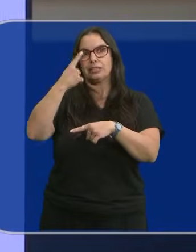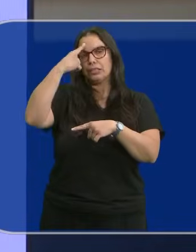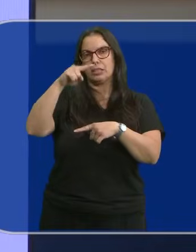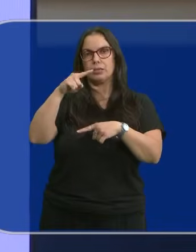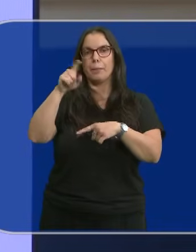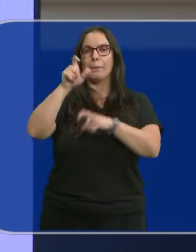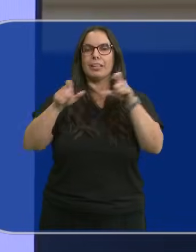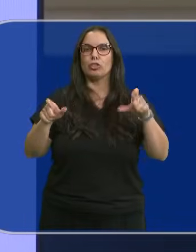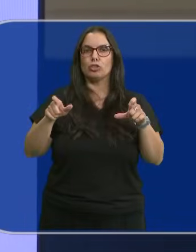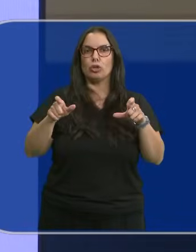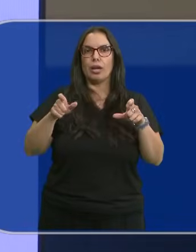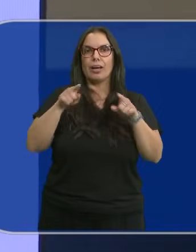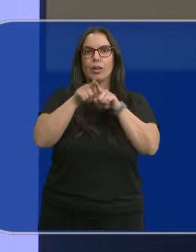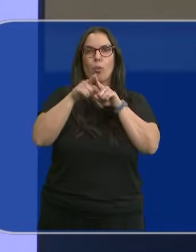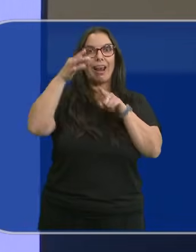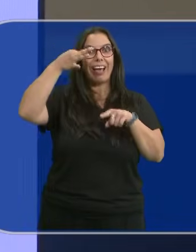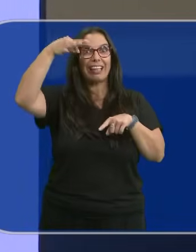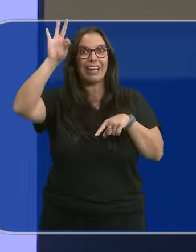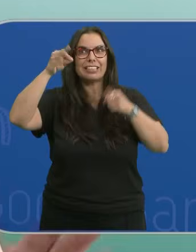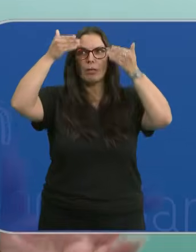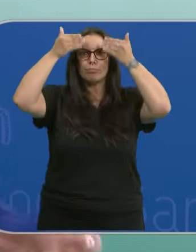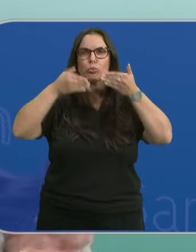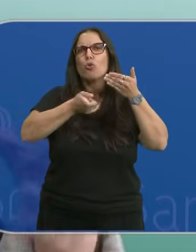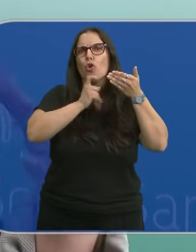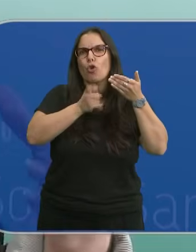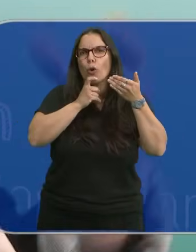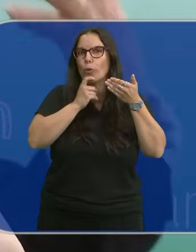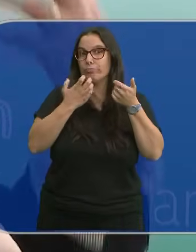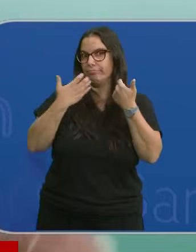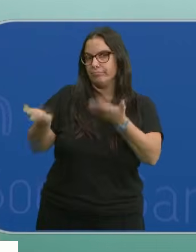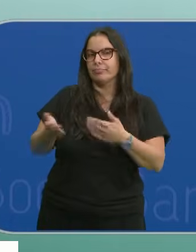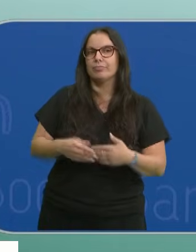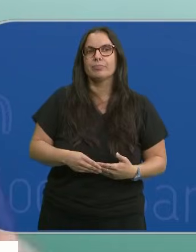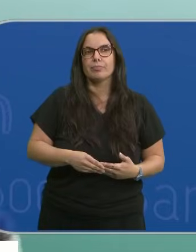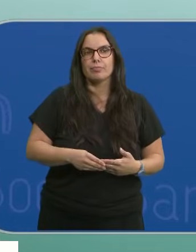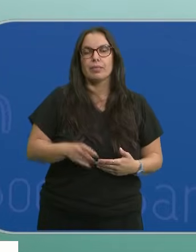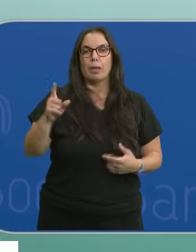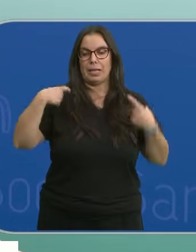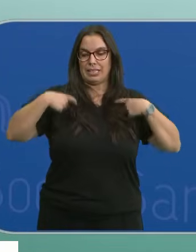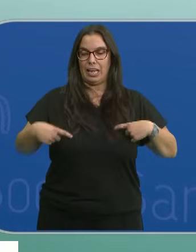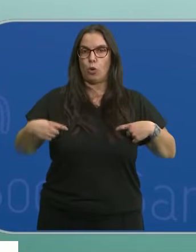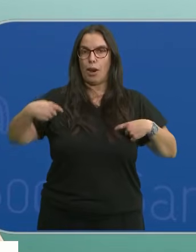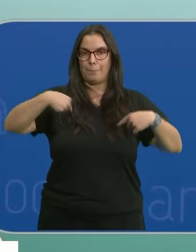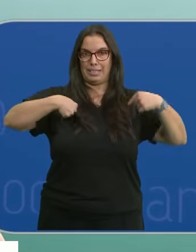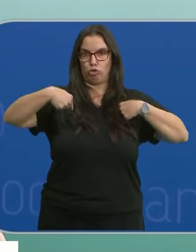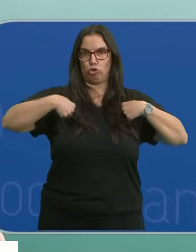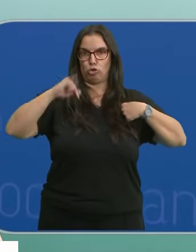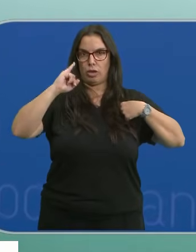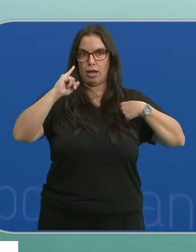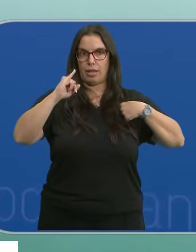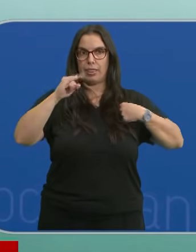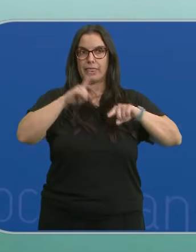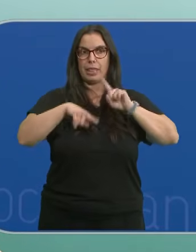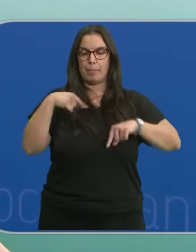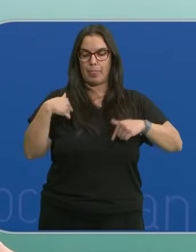cómo ven los pacientes con cataratas, pero no es el único ejemplo. Hay un chaleco que tiene pinchos, que dependiendo de